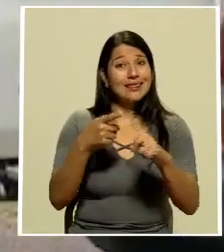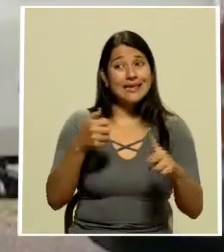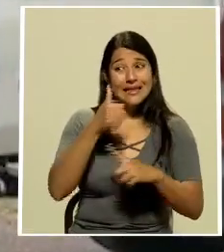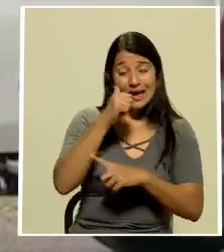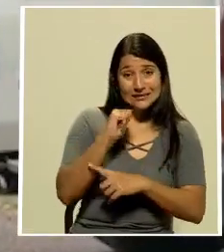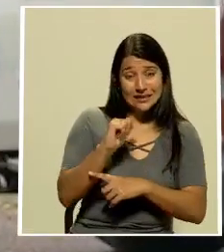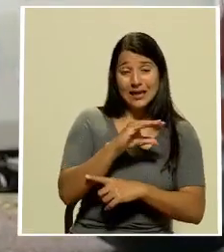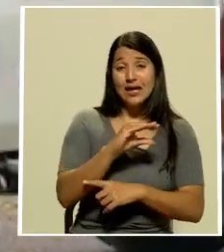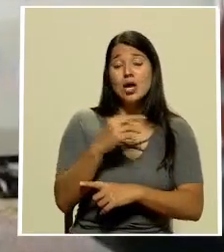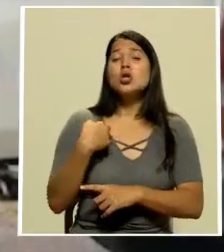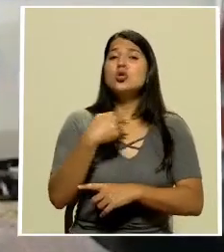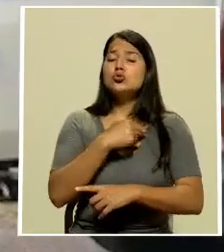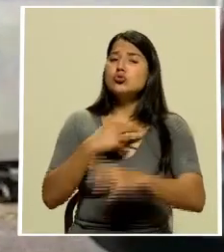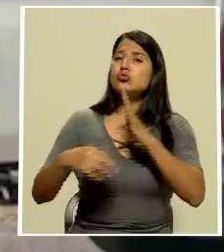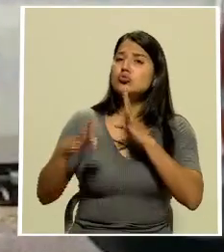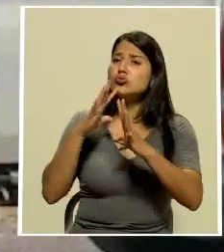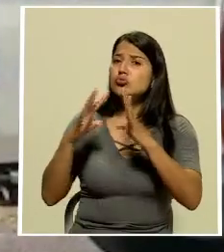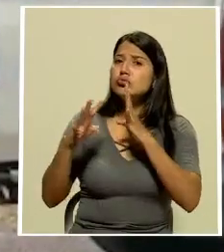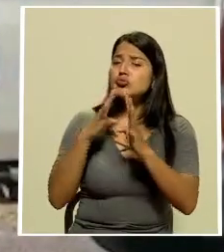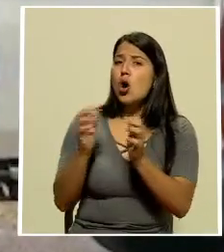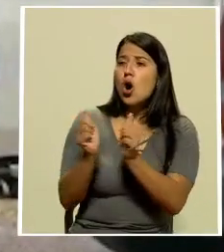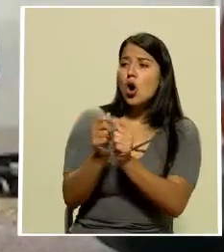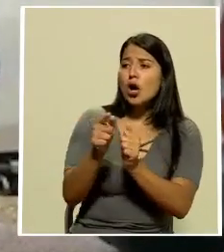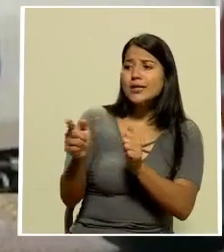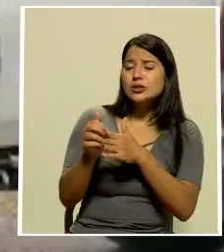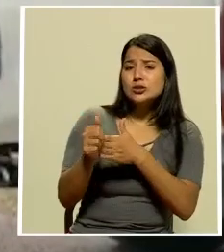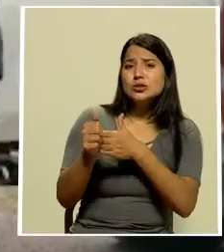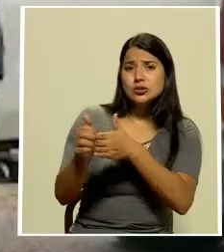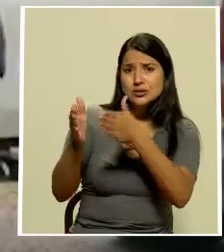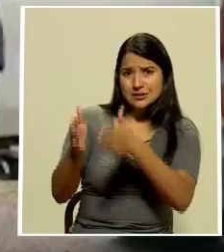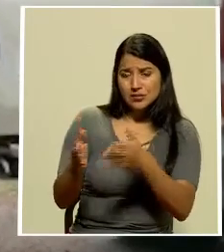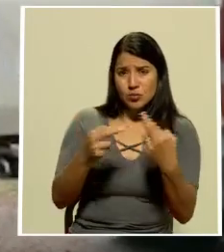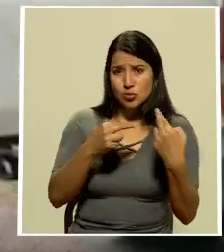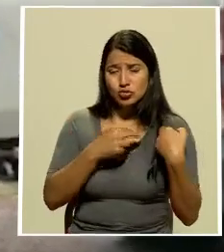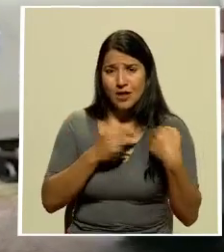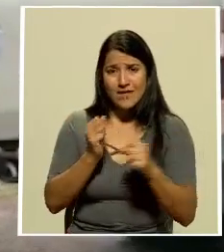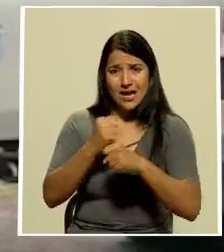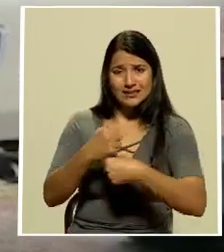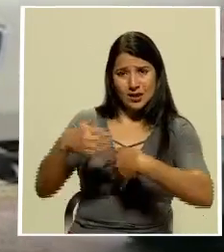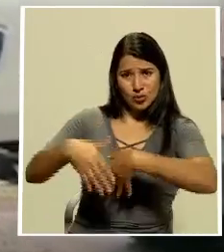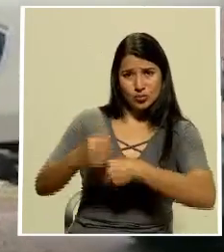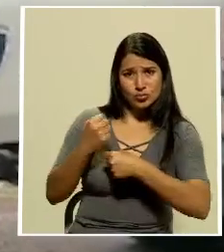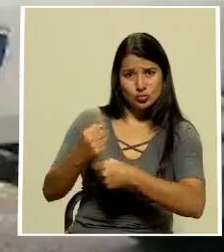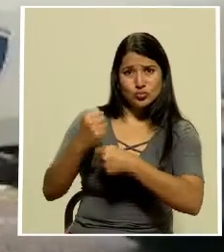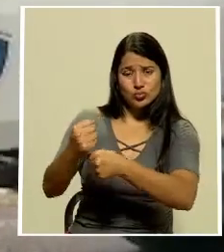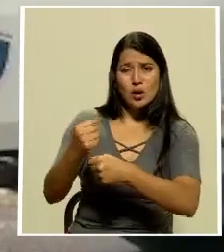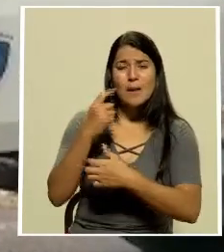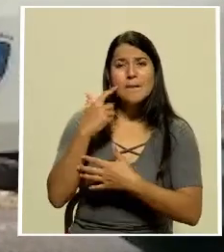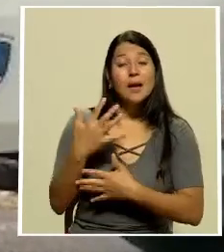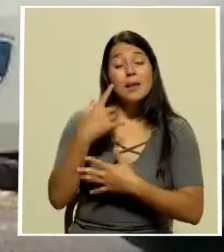hemos estado conversando con los dirigentes que están haciendo la manifestación en la carretera para trasladar